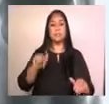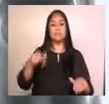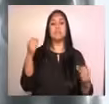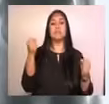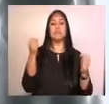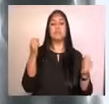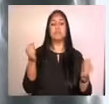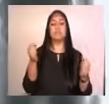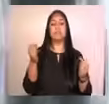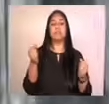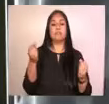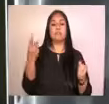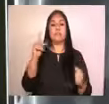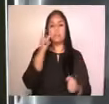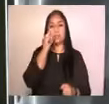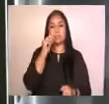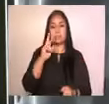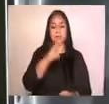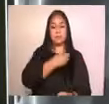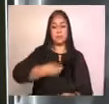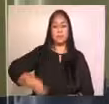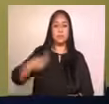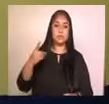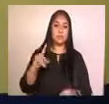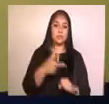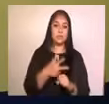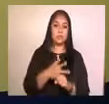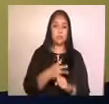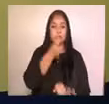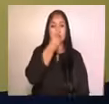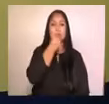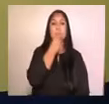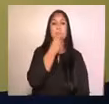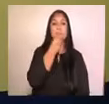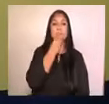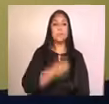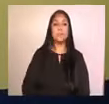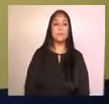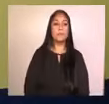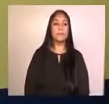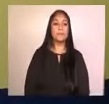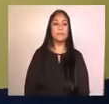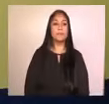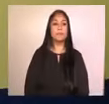escucharemos el mensaje del presidente de la República, el señor Bernardo Arévalo.